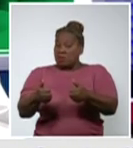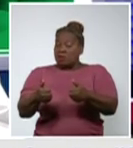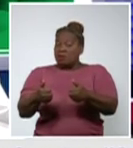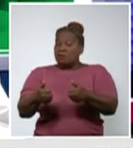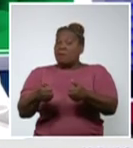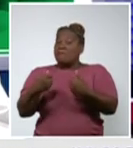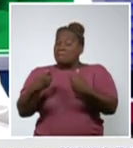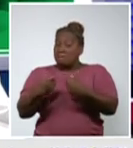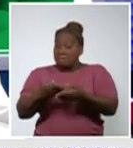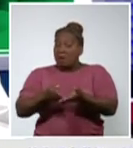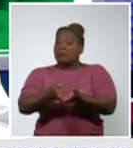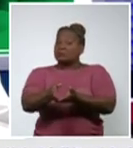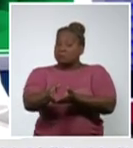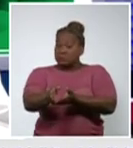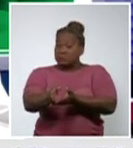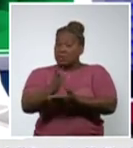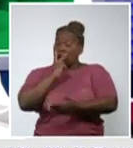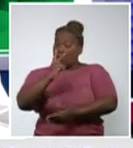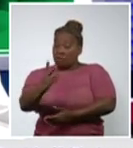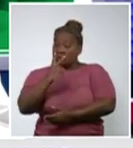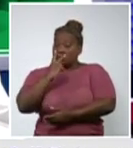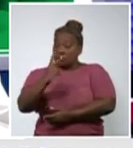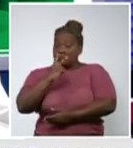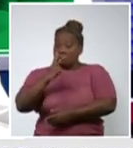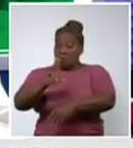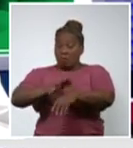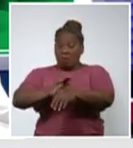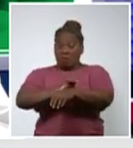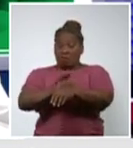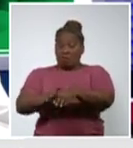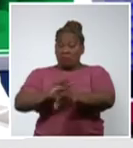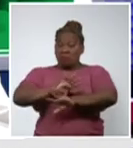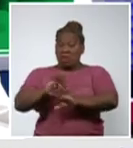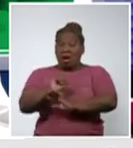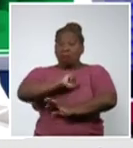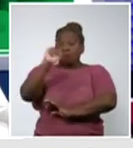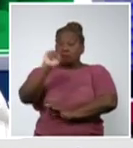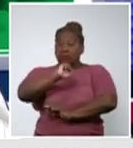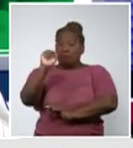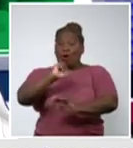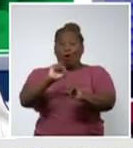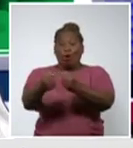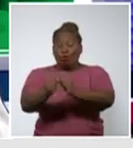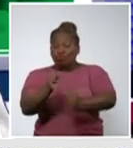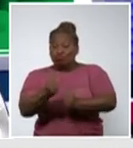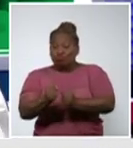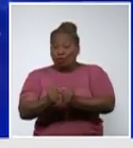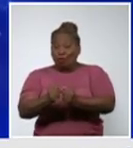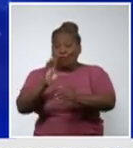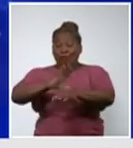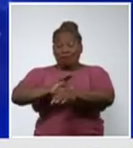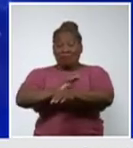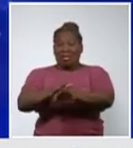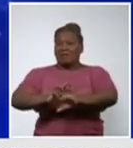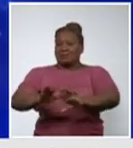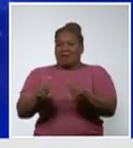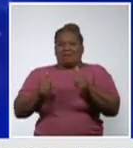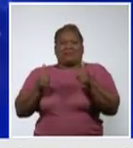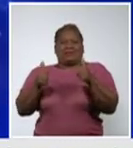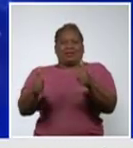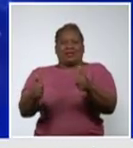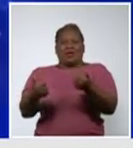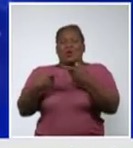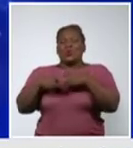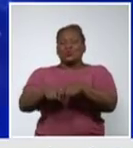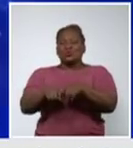la atención hasta que se logre el total control de la pandemia. Que de conjunto con las acciones,